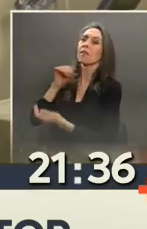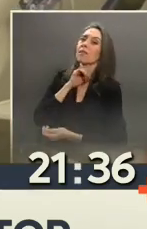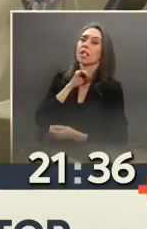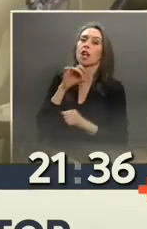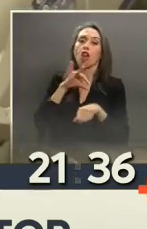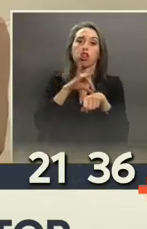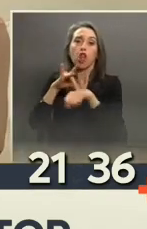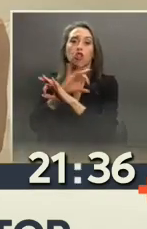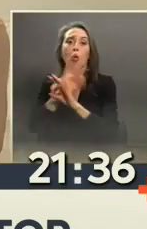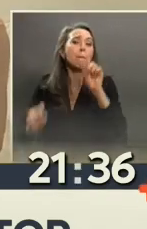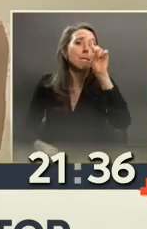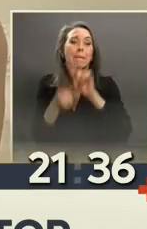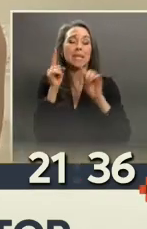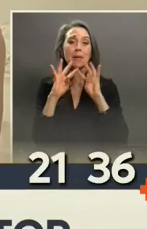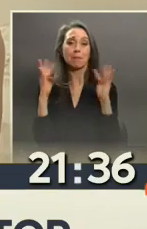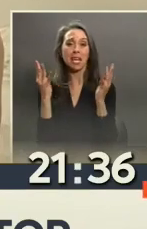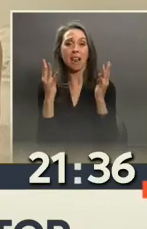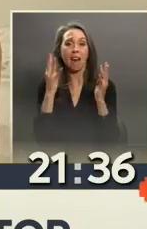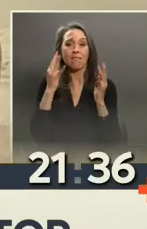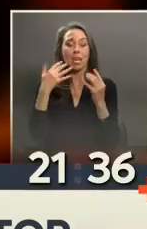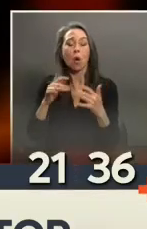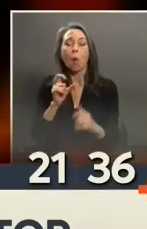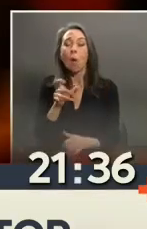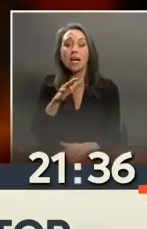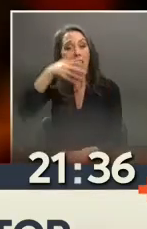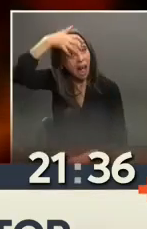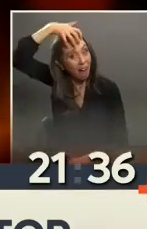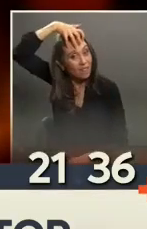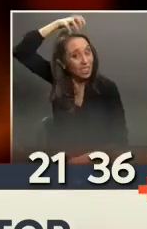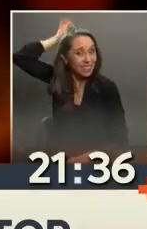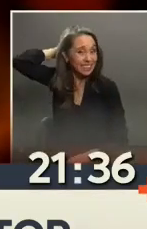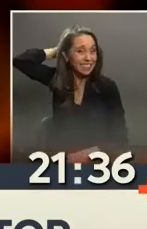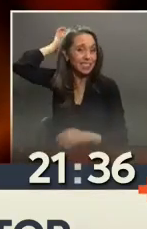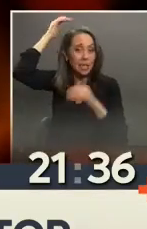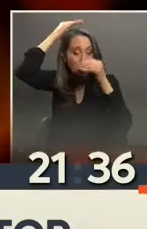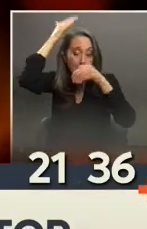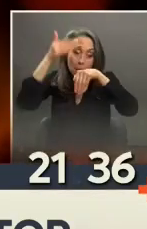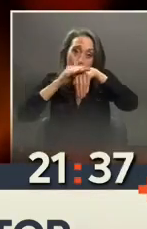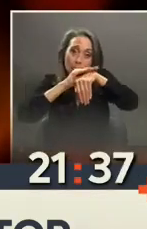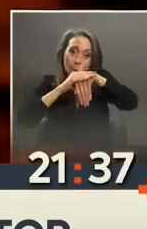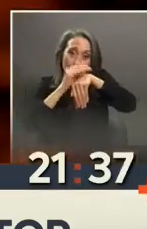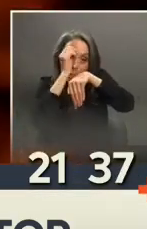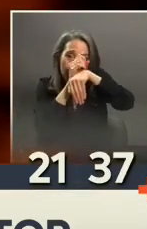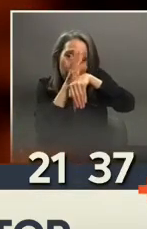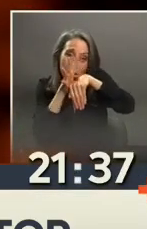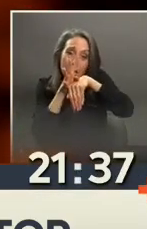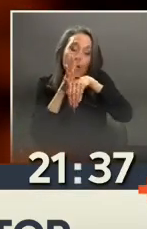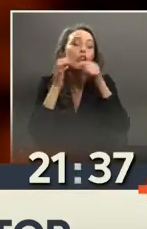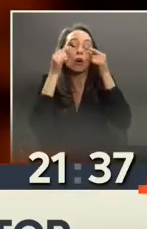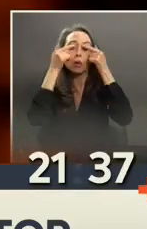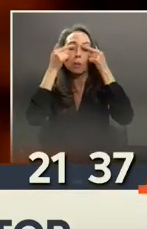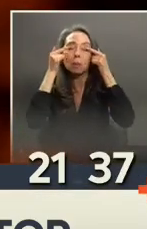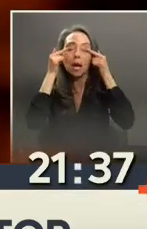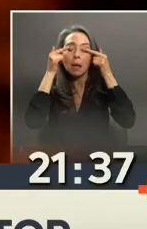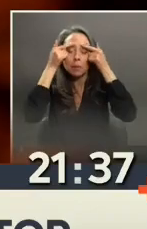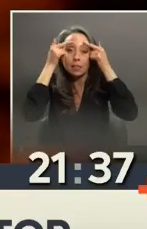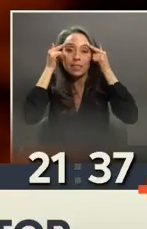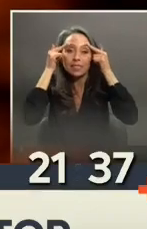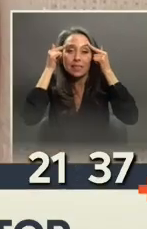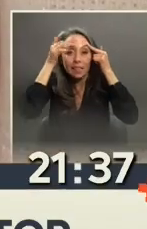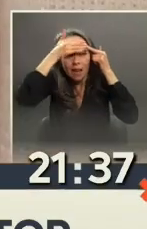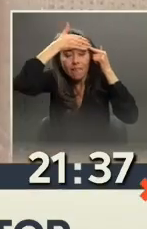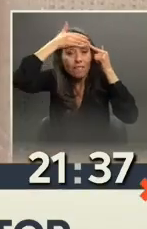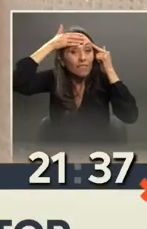antes a una lesión así de grave no sólo fue su cuero cabelludo fueron sus párpados cejas su frente incluso